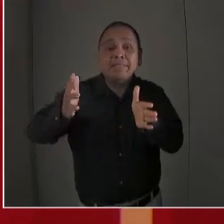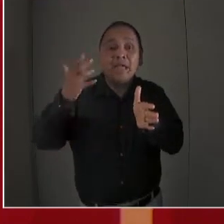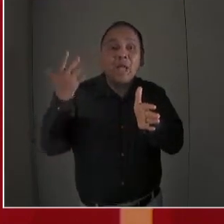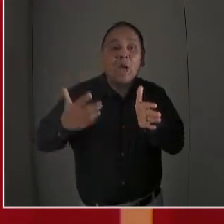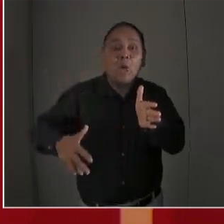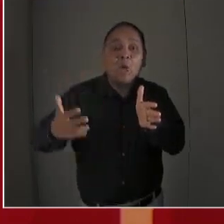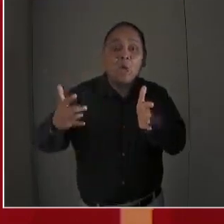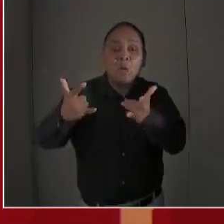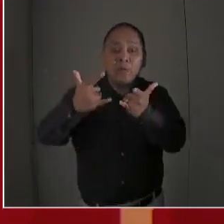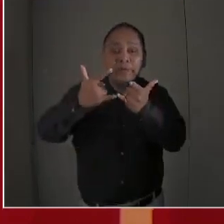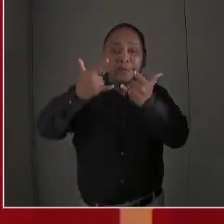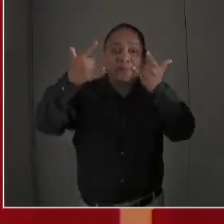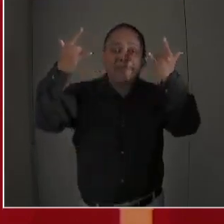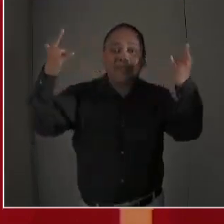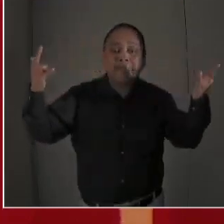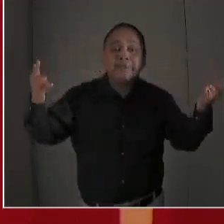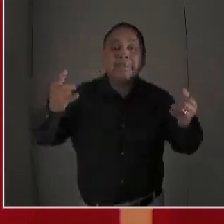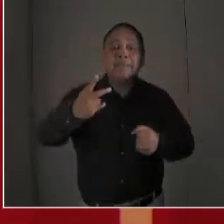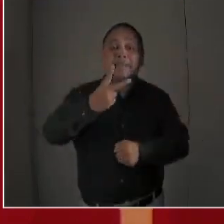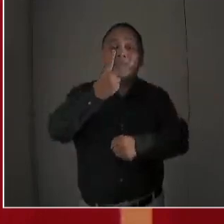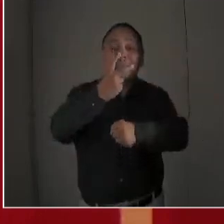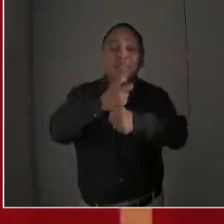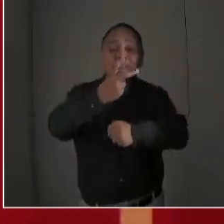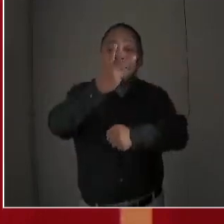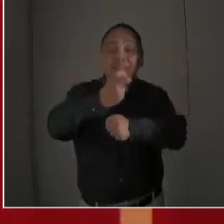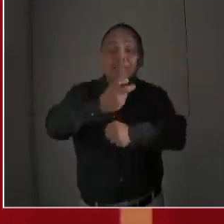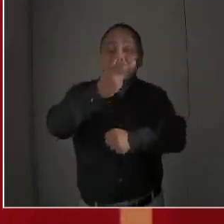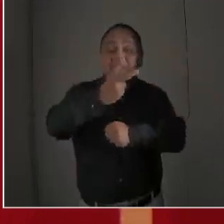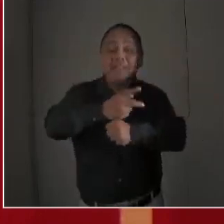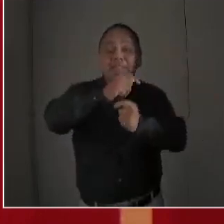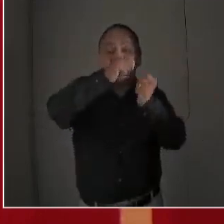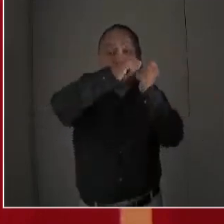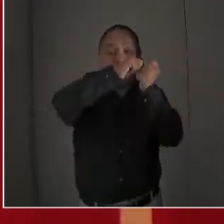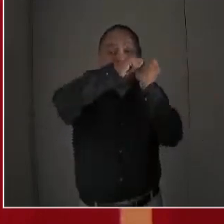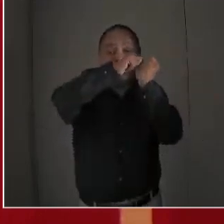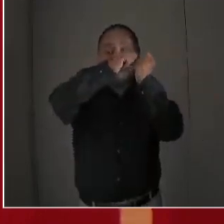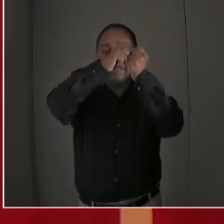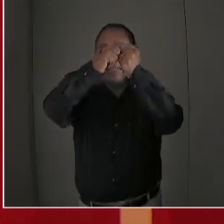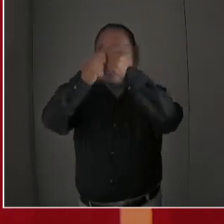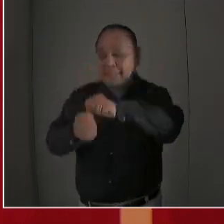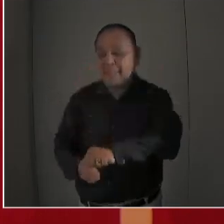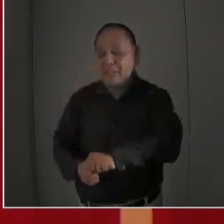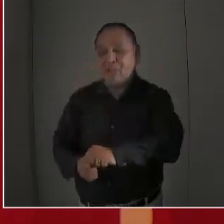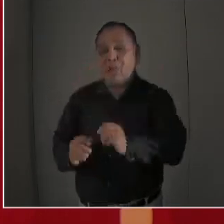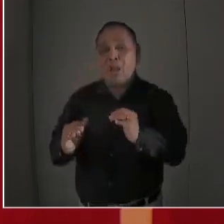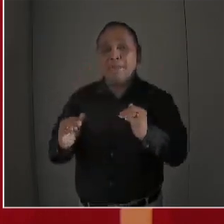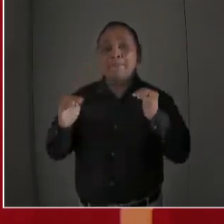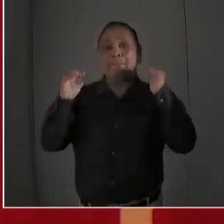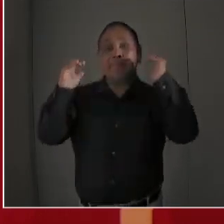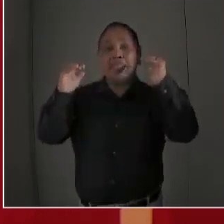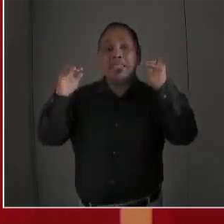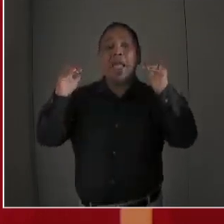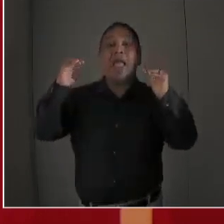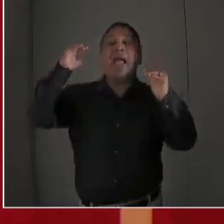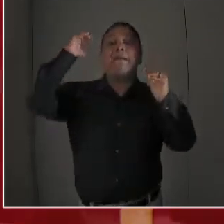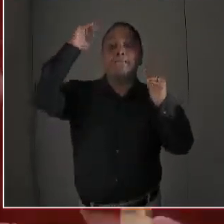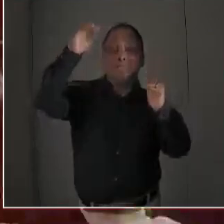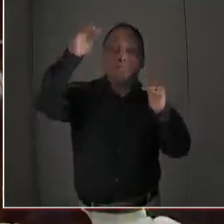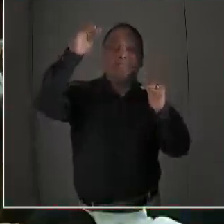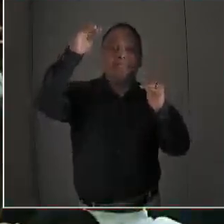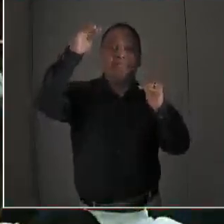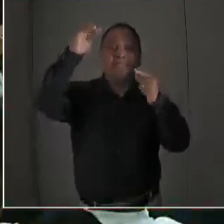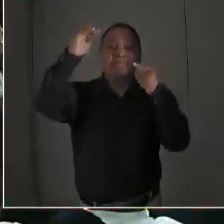histórica, el segundo piso de la Cuarta Transformación, de la mano